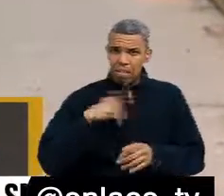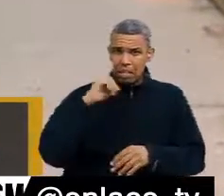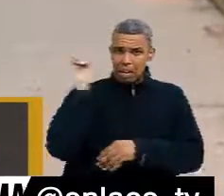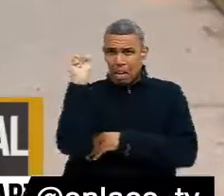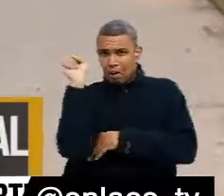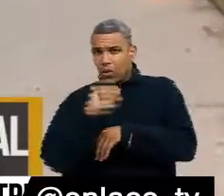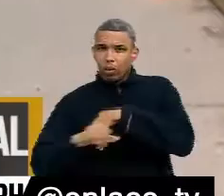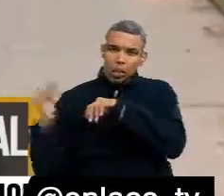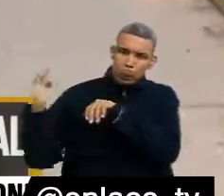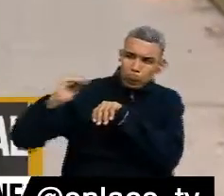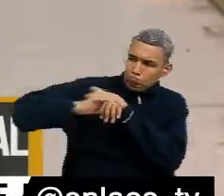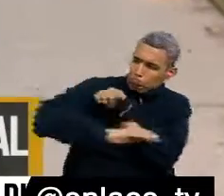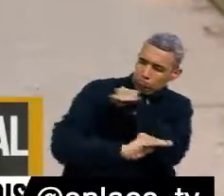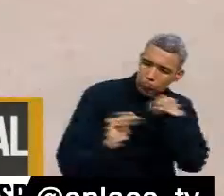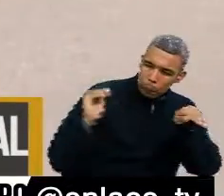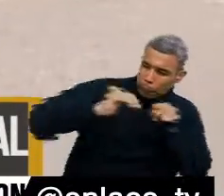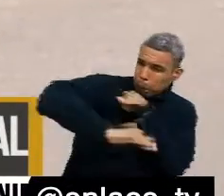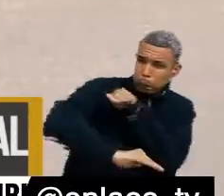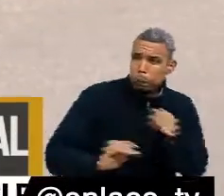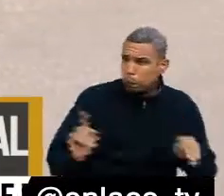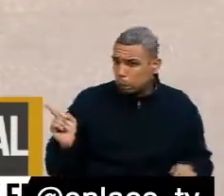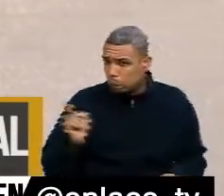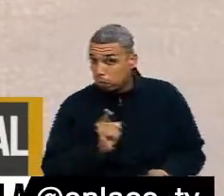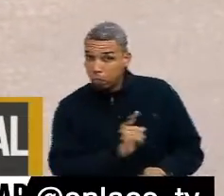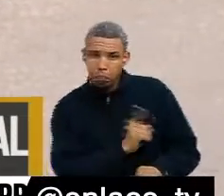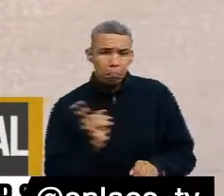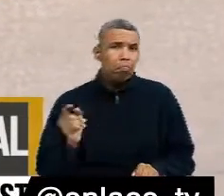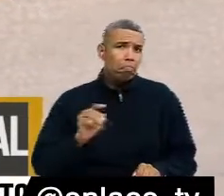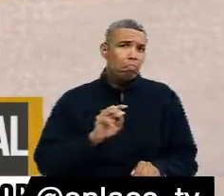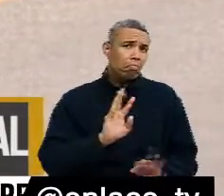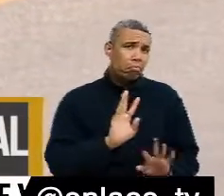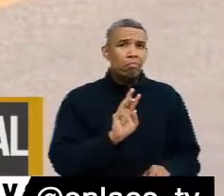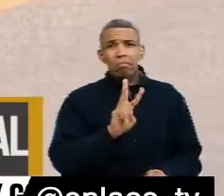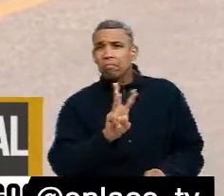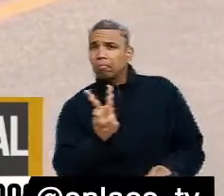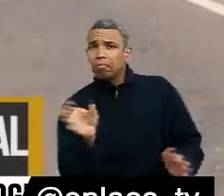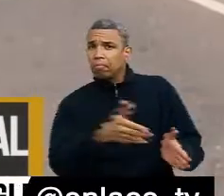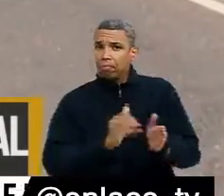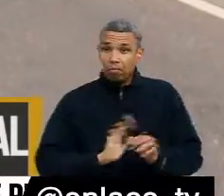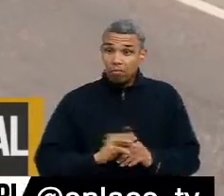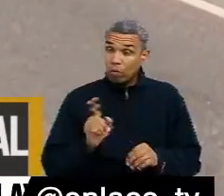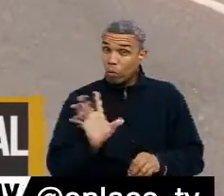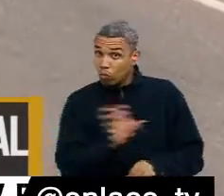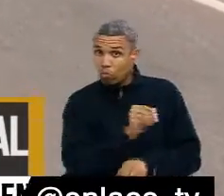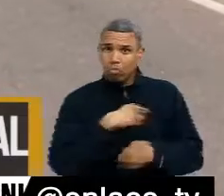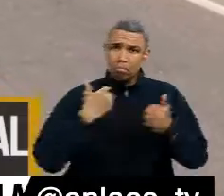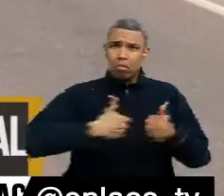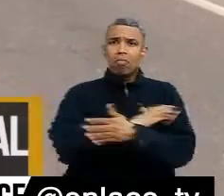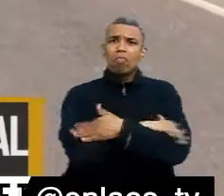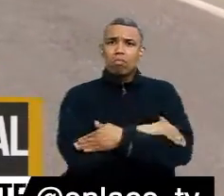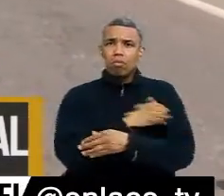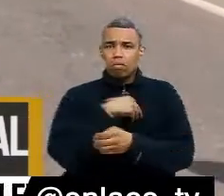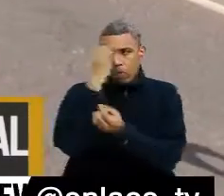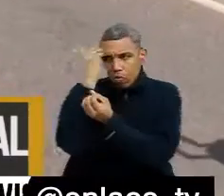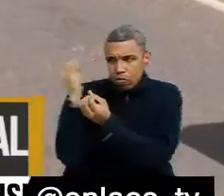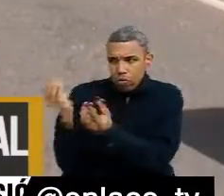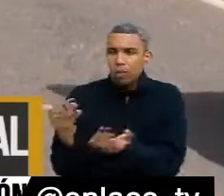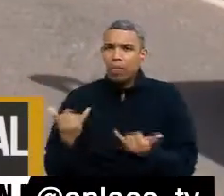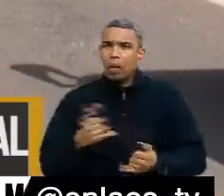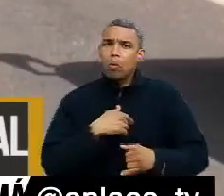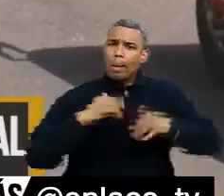buen comportamiento de los conductores y la campaña que está adelantando la Dirección de Tránsito y Transporte de la Policía Nacional por unas vacaciones seguras y en